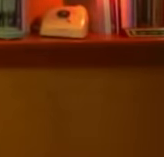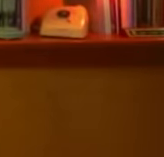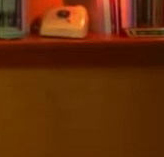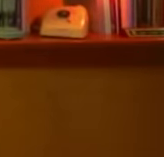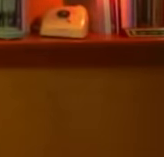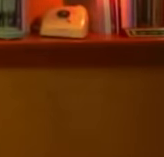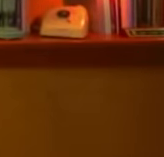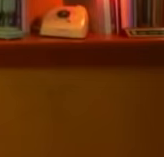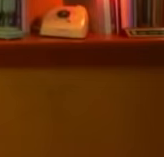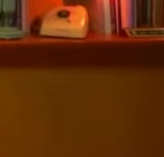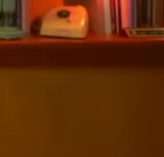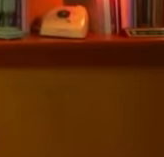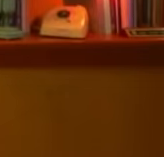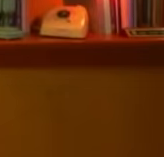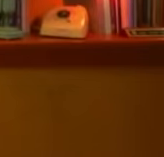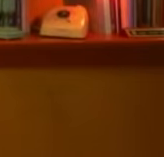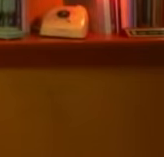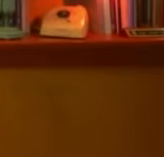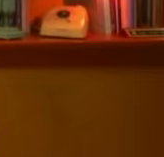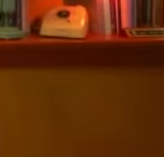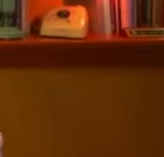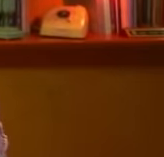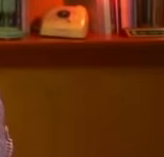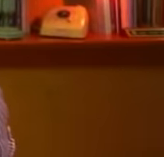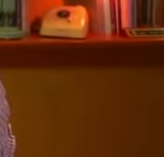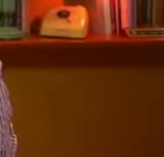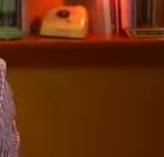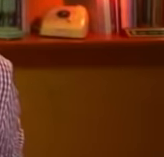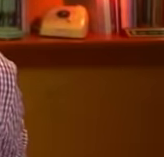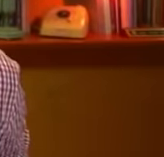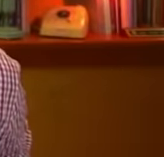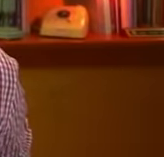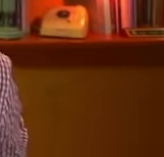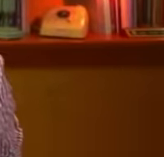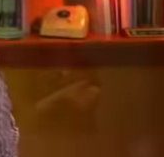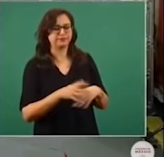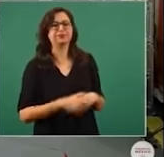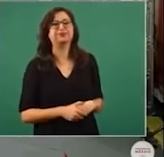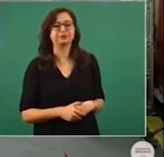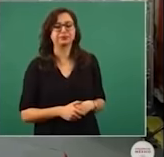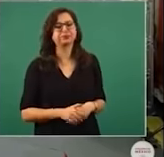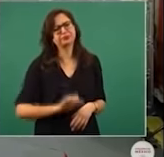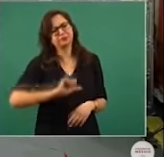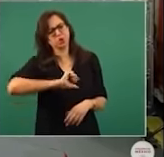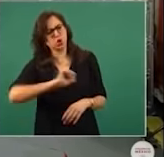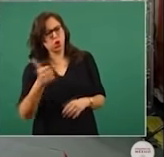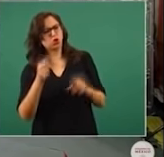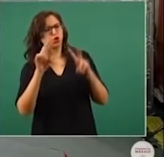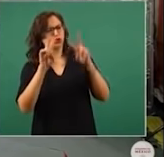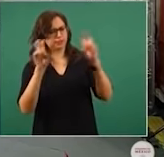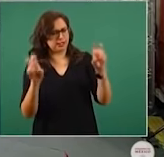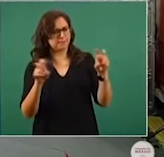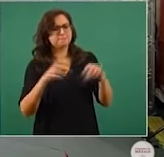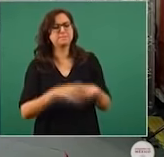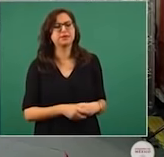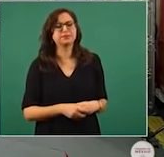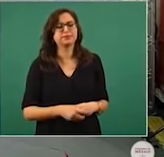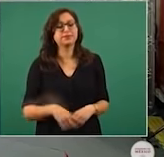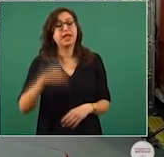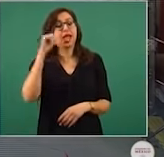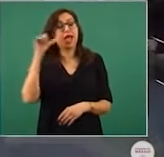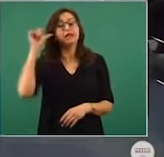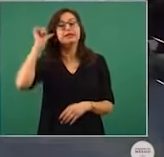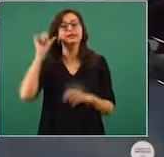yo. A mí me parece que es muy delicado eso que dice el presidente, y vamos a escucharlo. Ayer, después de sus declaraciones sobre el caso de